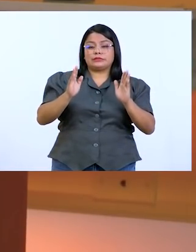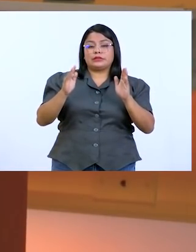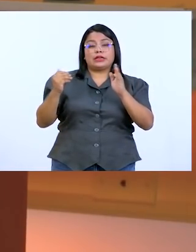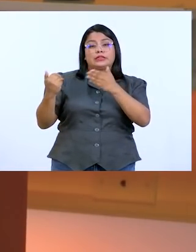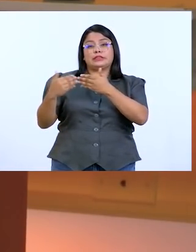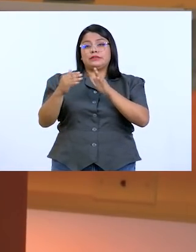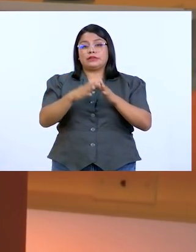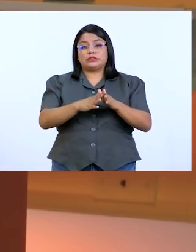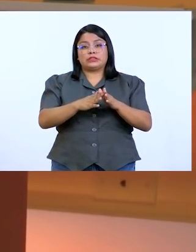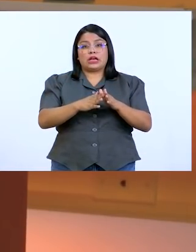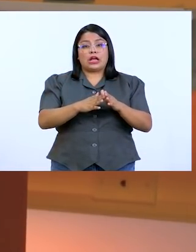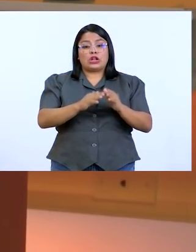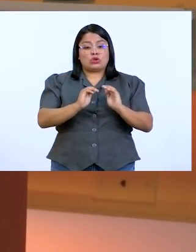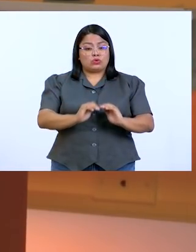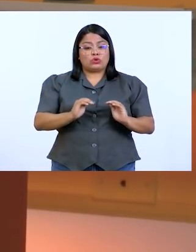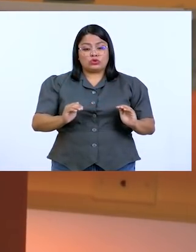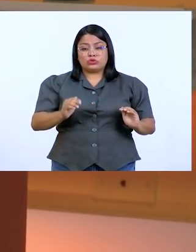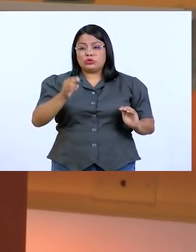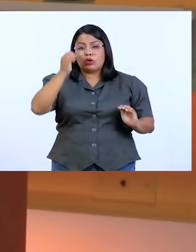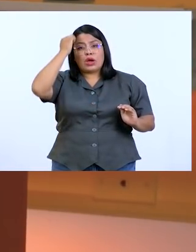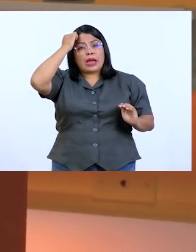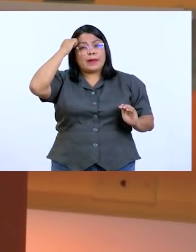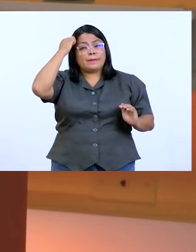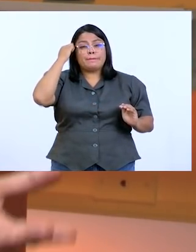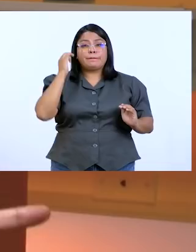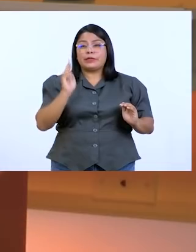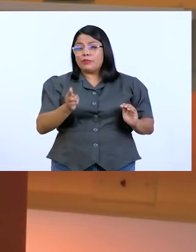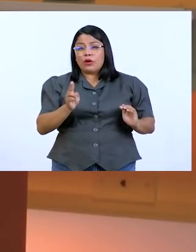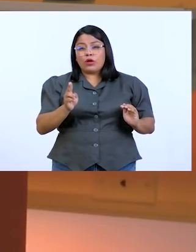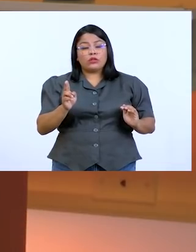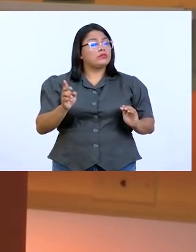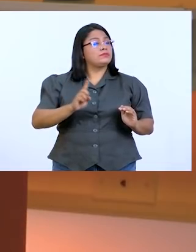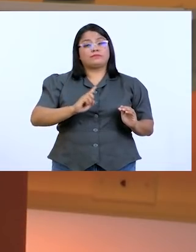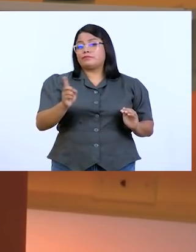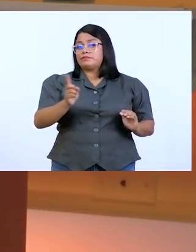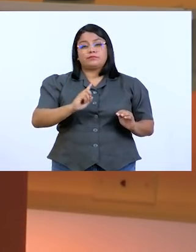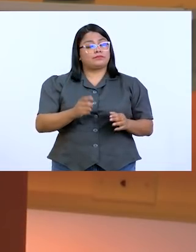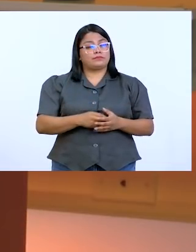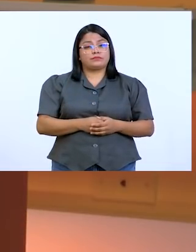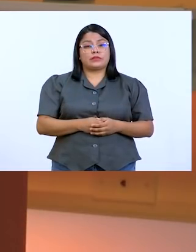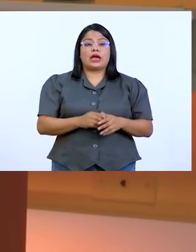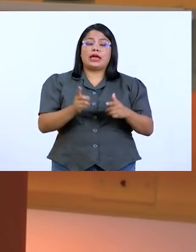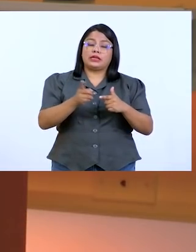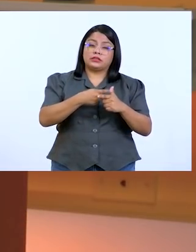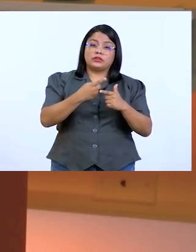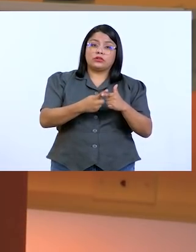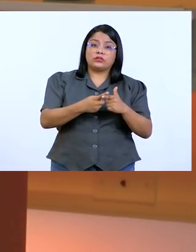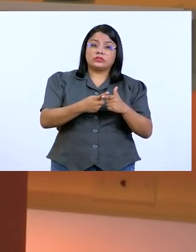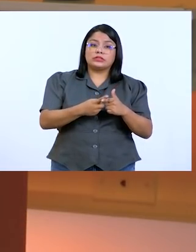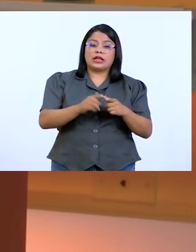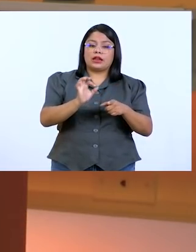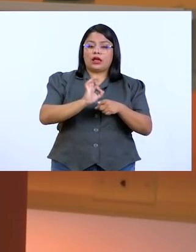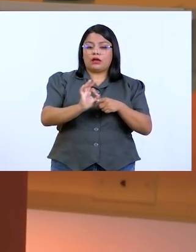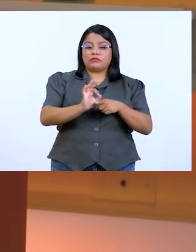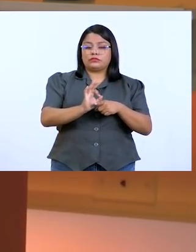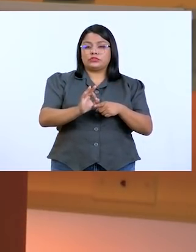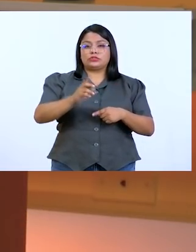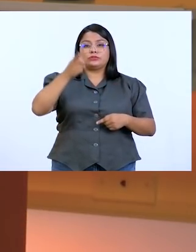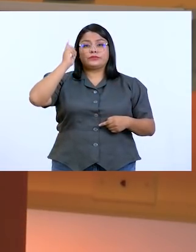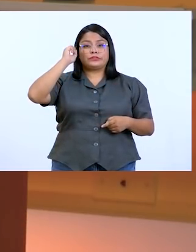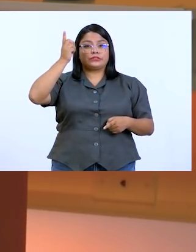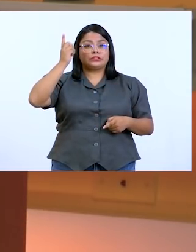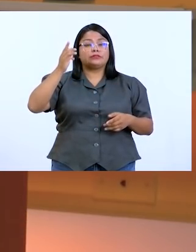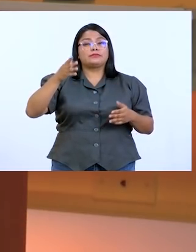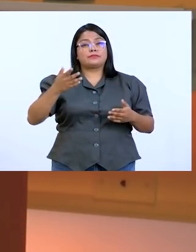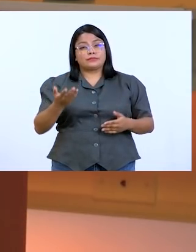diversidad. No todos los niños y niñas aprenden de la misma manera y al mismo ritmo. Por lo tanto, nuestra función